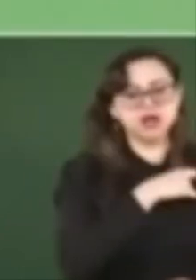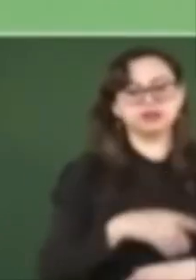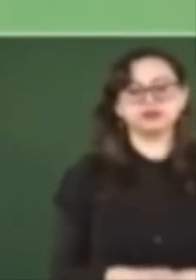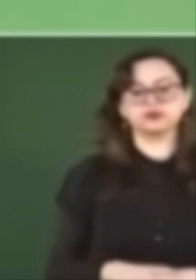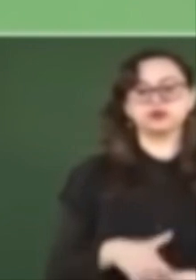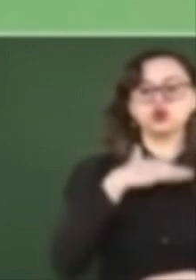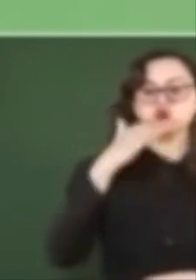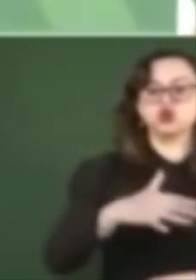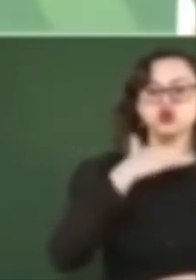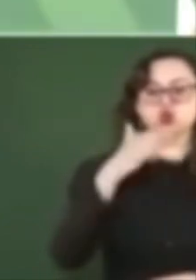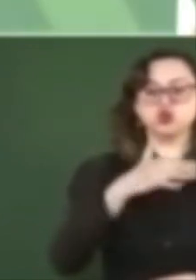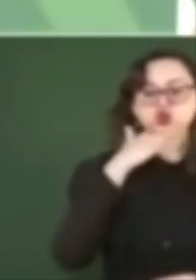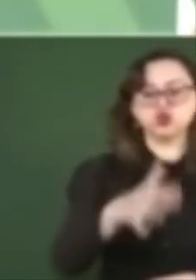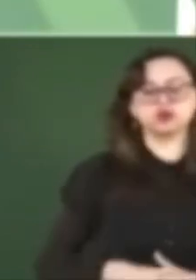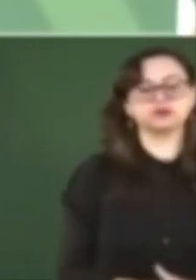y corrupto.